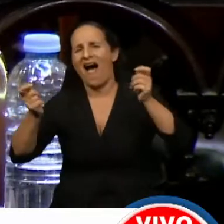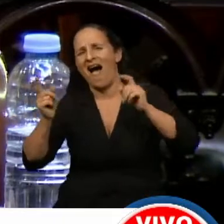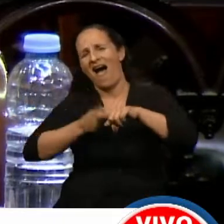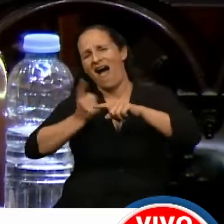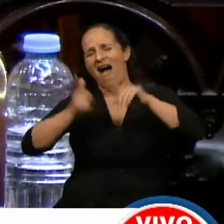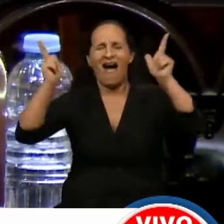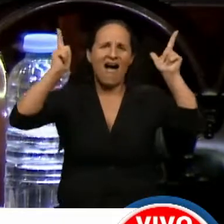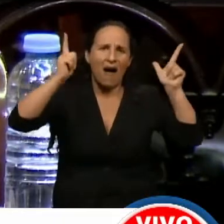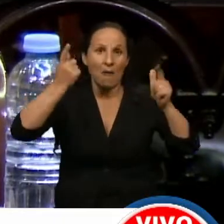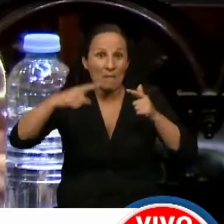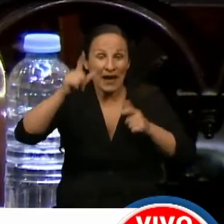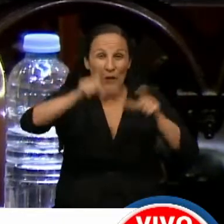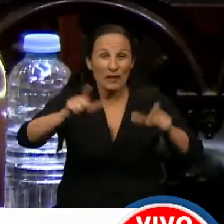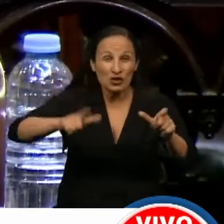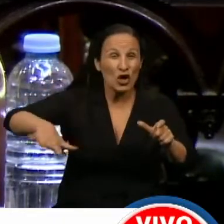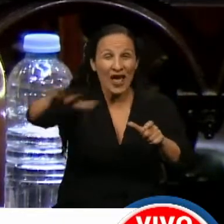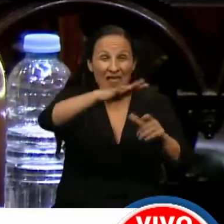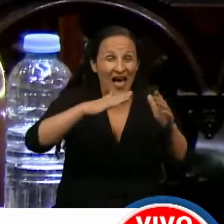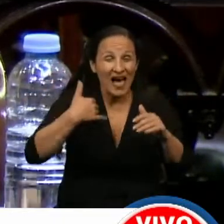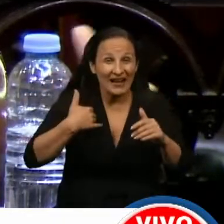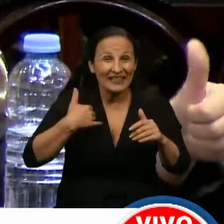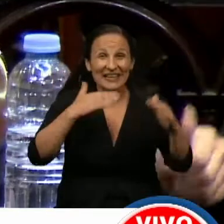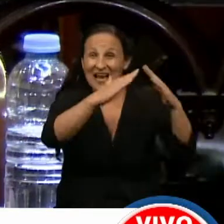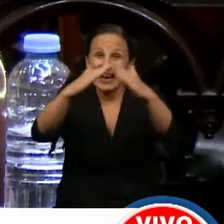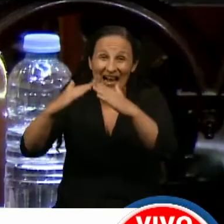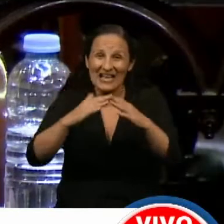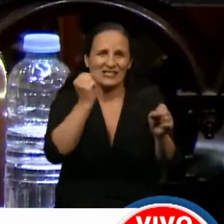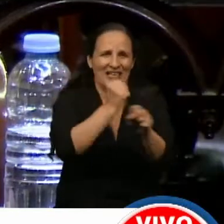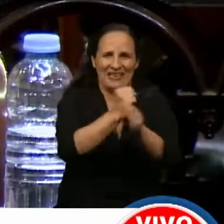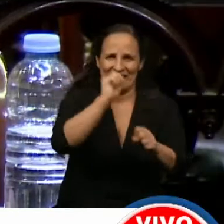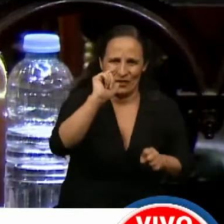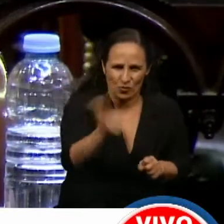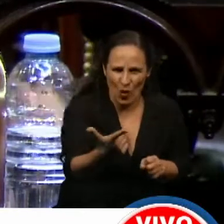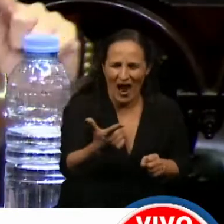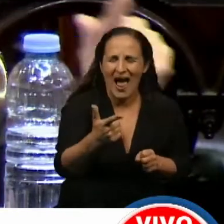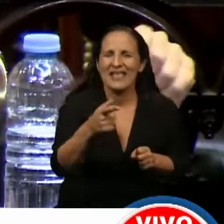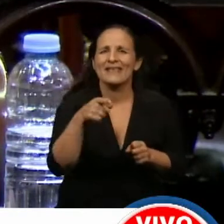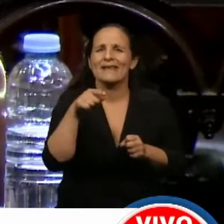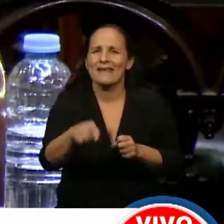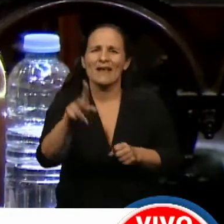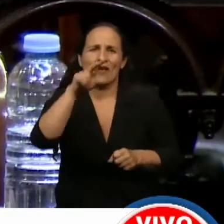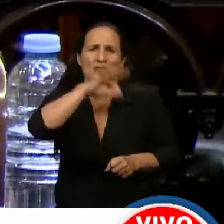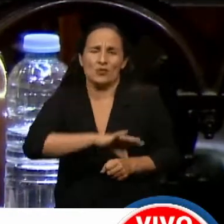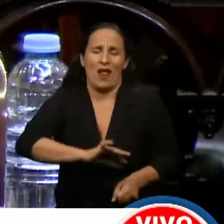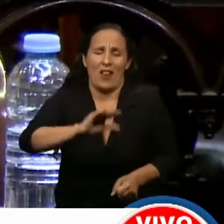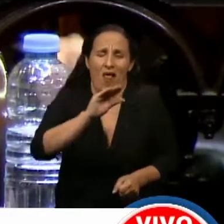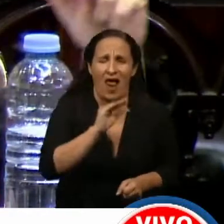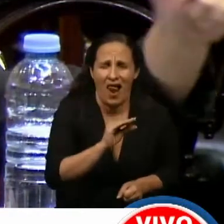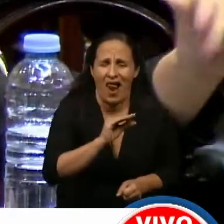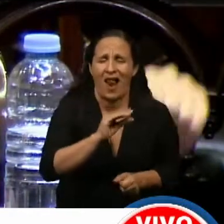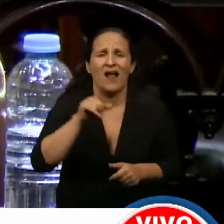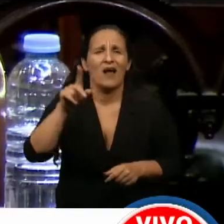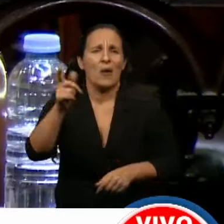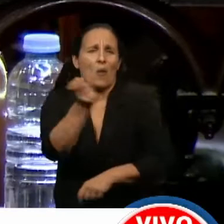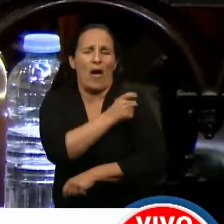y festejando, pero los argentinos en sus casas, que no tienen empleo, que tienen bajos salarios, que no